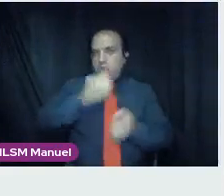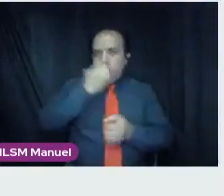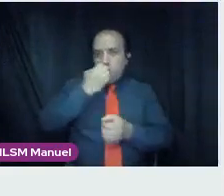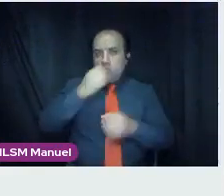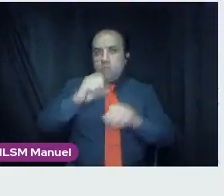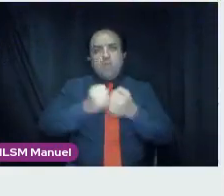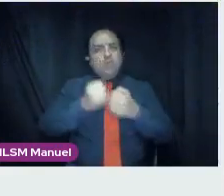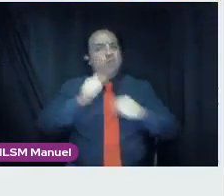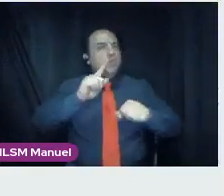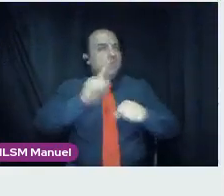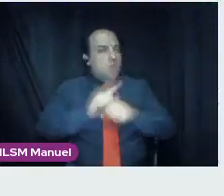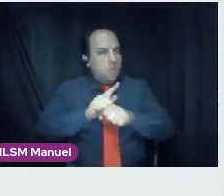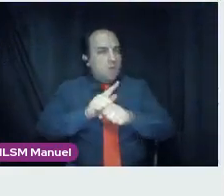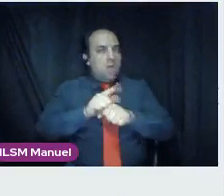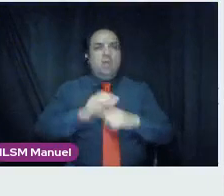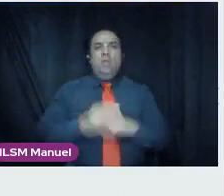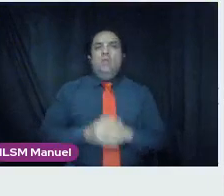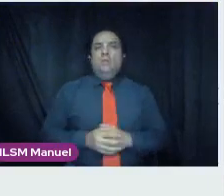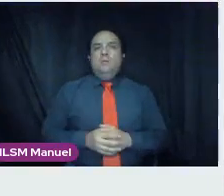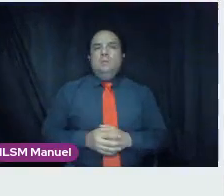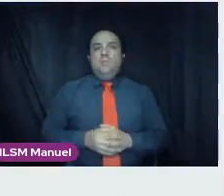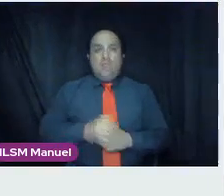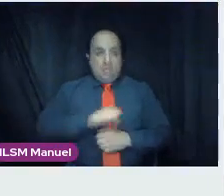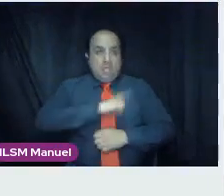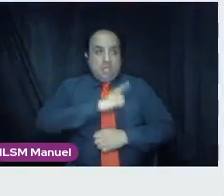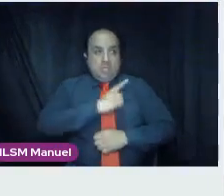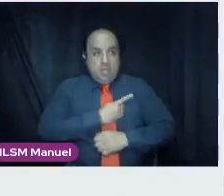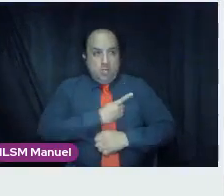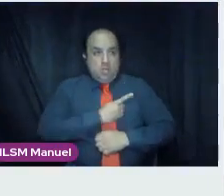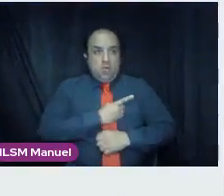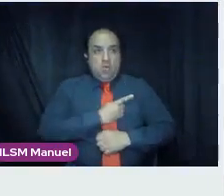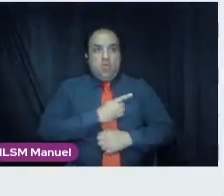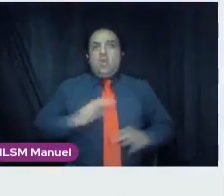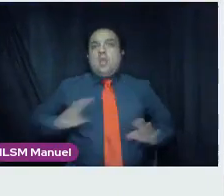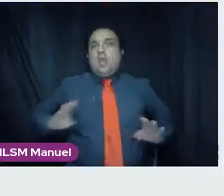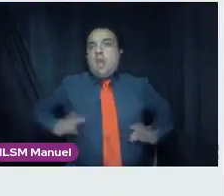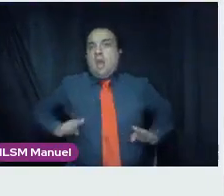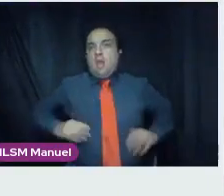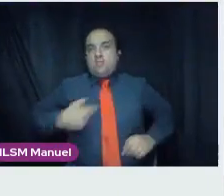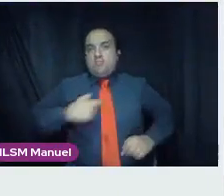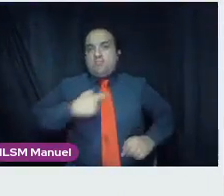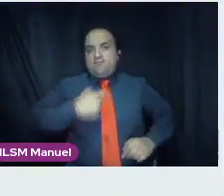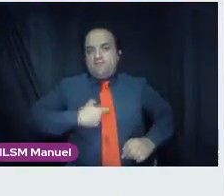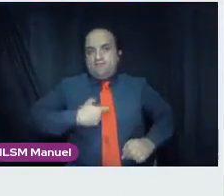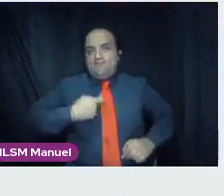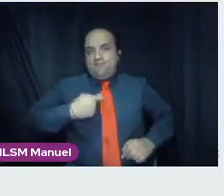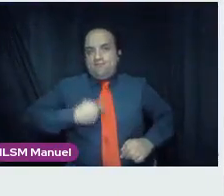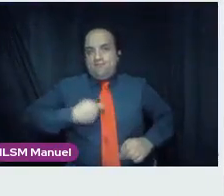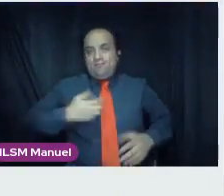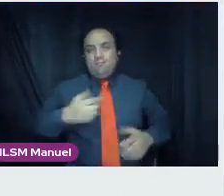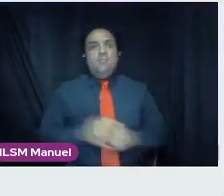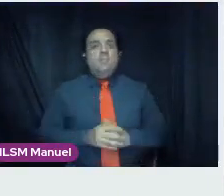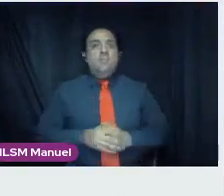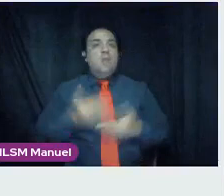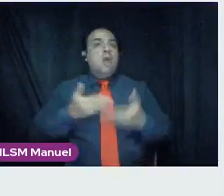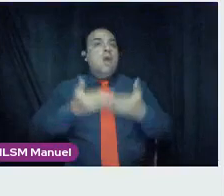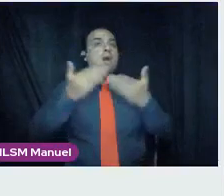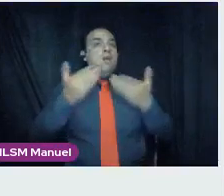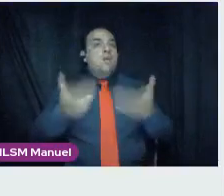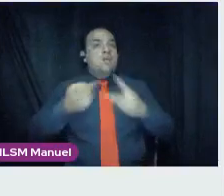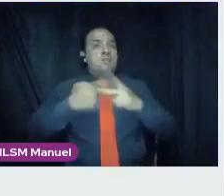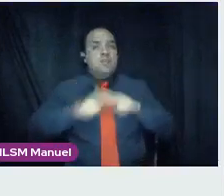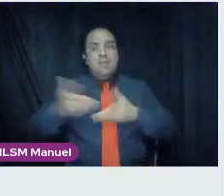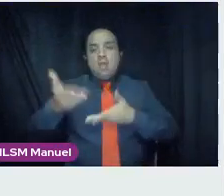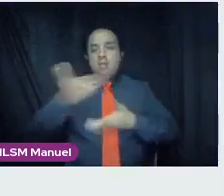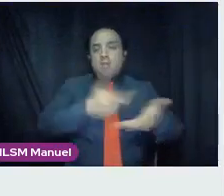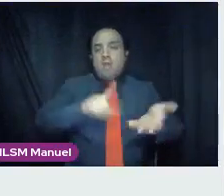social, ¿no?, de salud, de personalidad, emocional, ahora empieza a compartirse con la